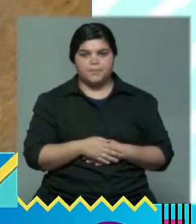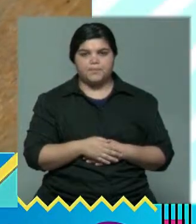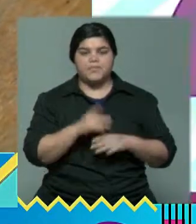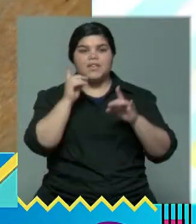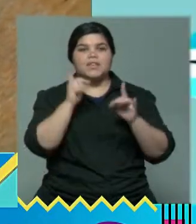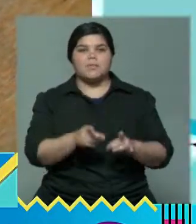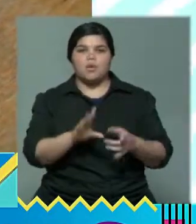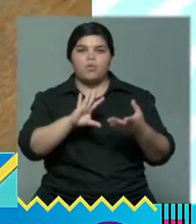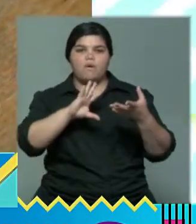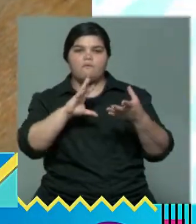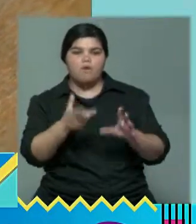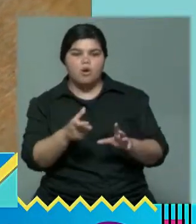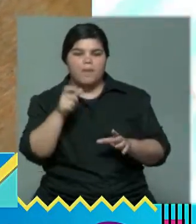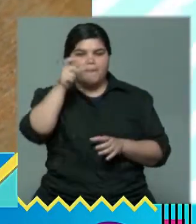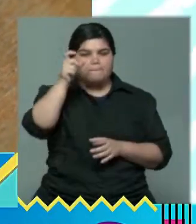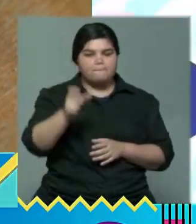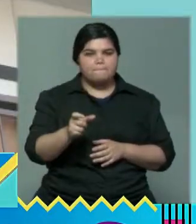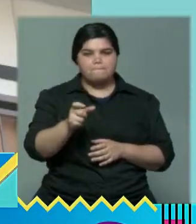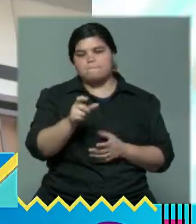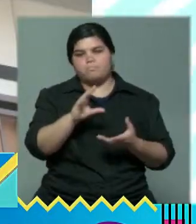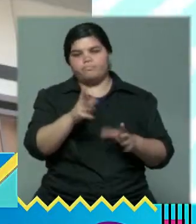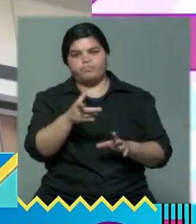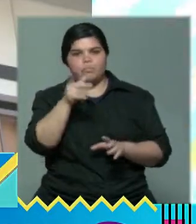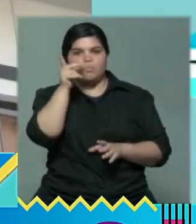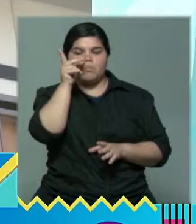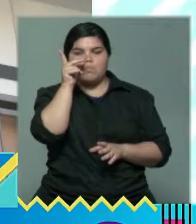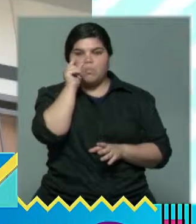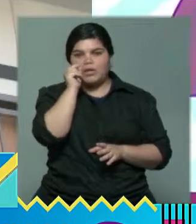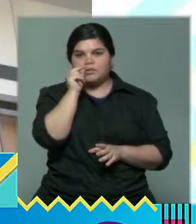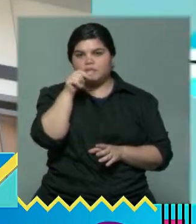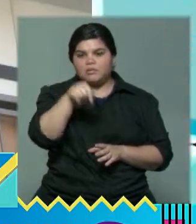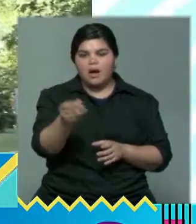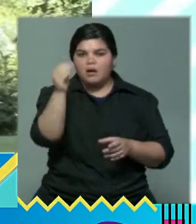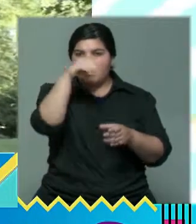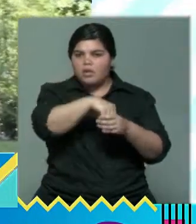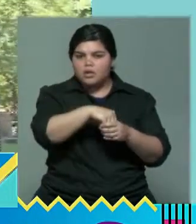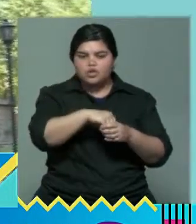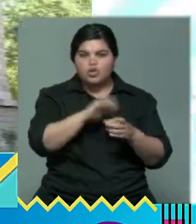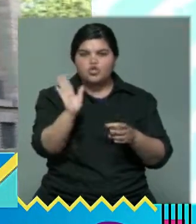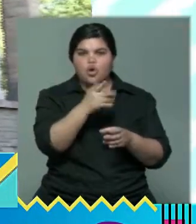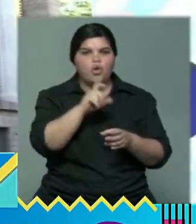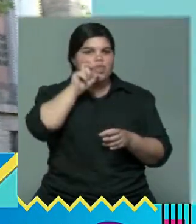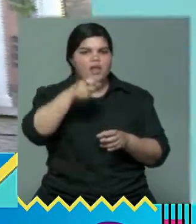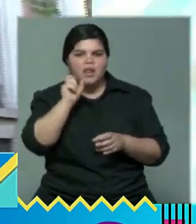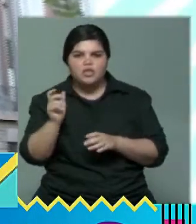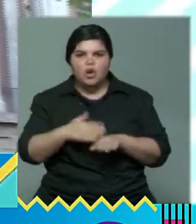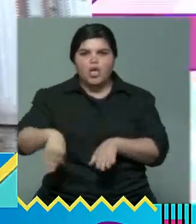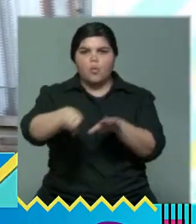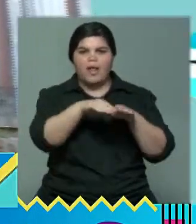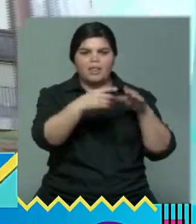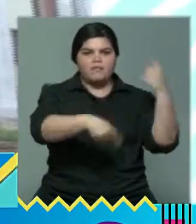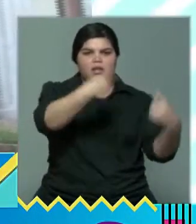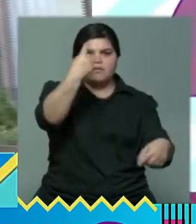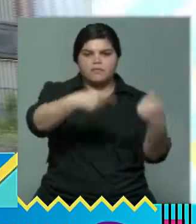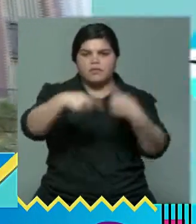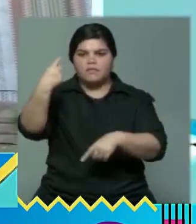idea criminal o una política criminal, el código, que atraviese todos los delitos de la misma manera y no que hayan diferencias por